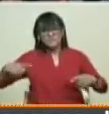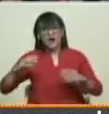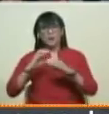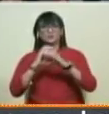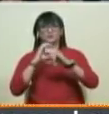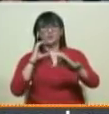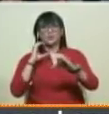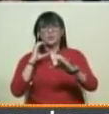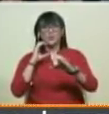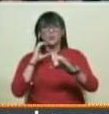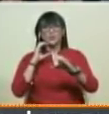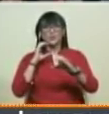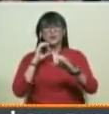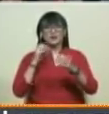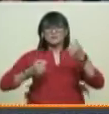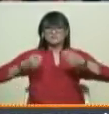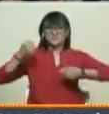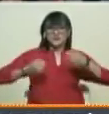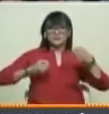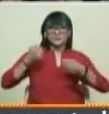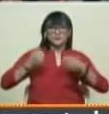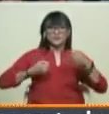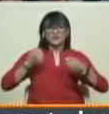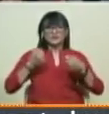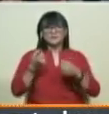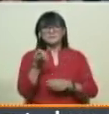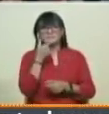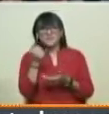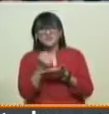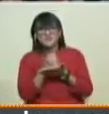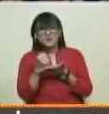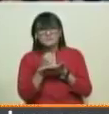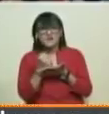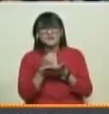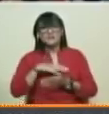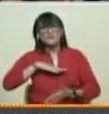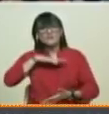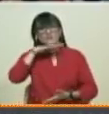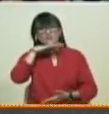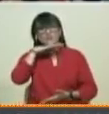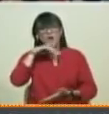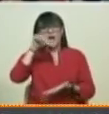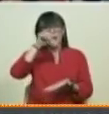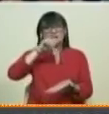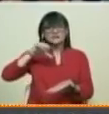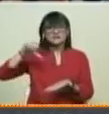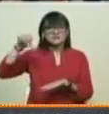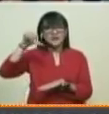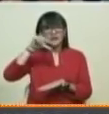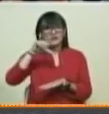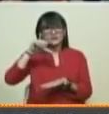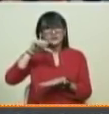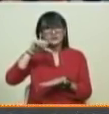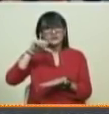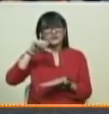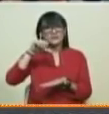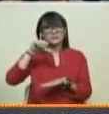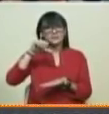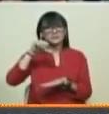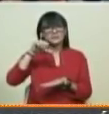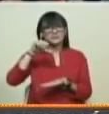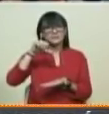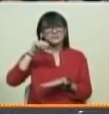camionetas medicamentos fármacos aceite en un